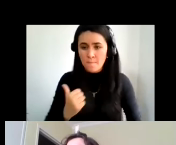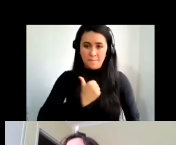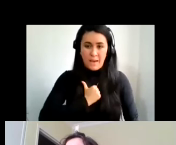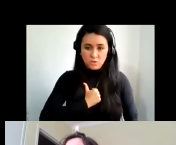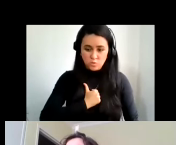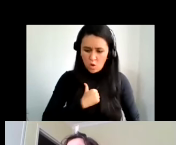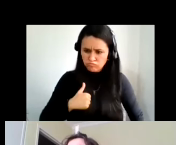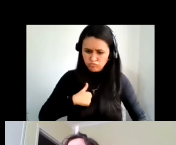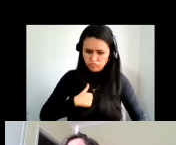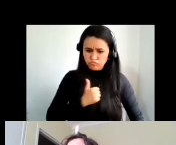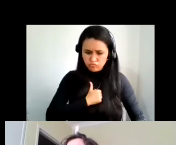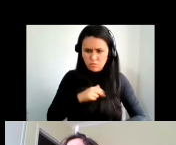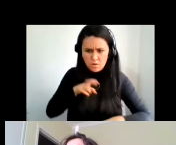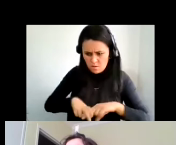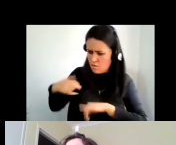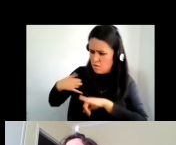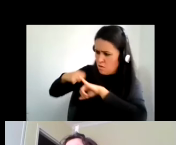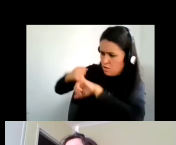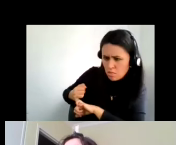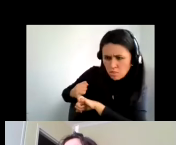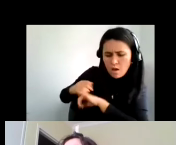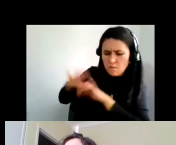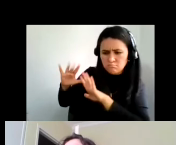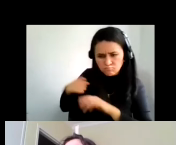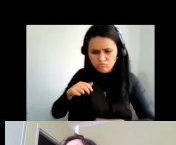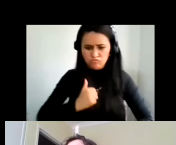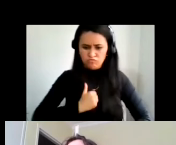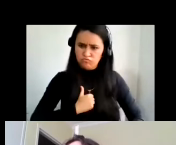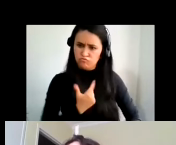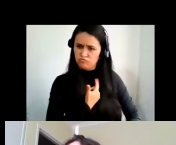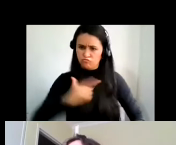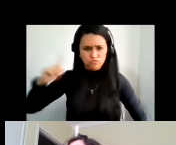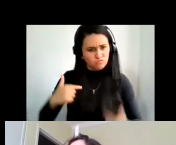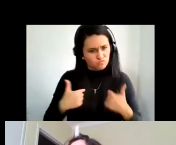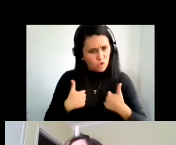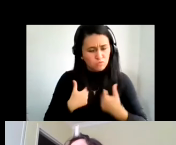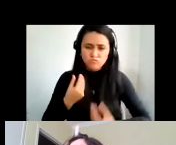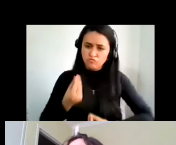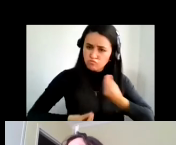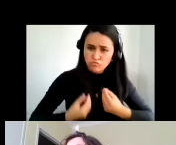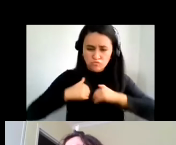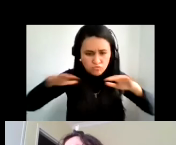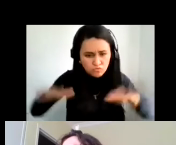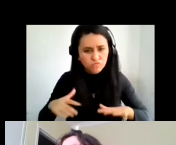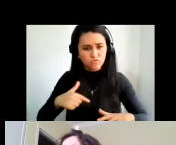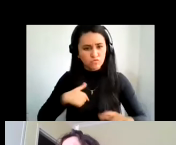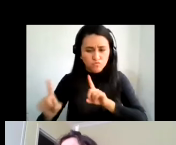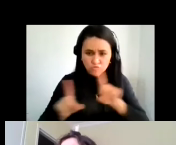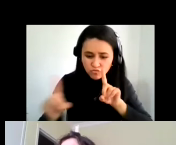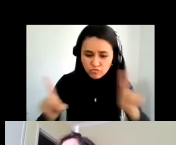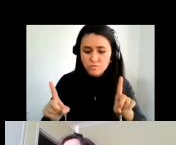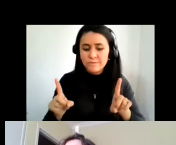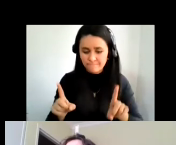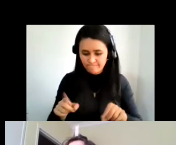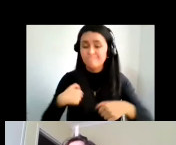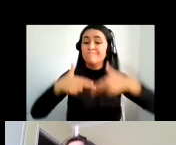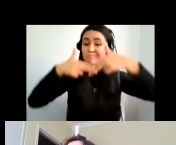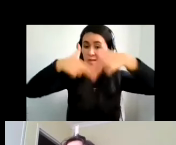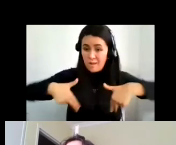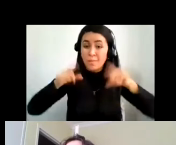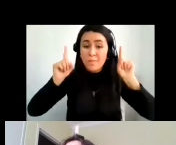movimiento, y aquí quiero mencionar el tema de género. Y aquí estamos concentrándonos en los casos